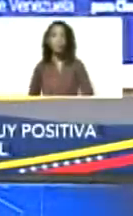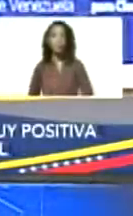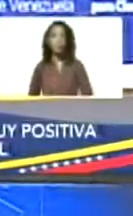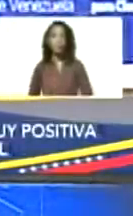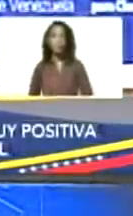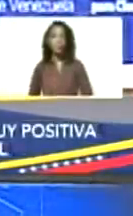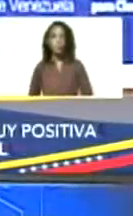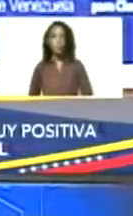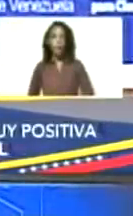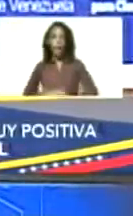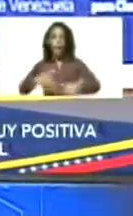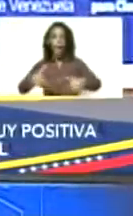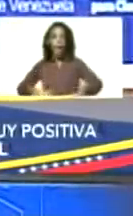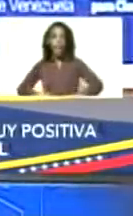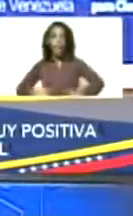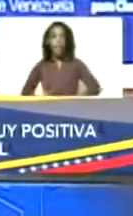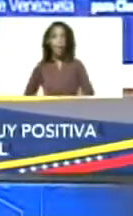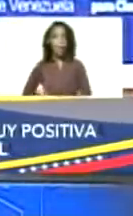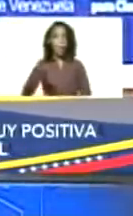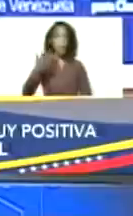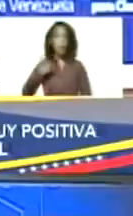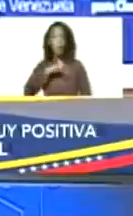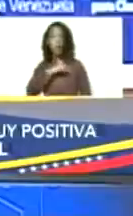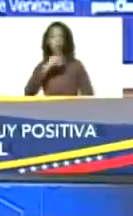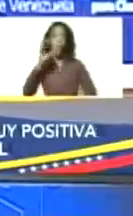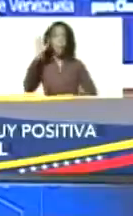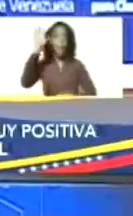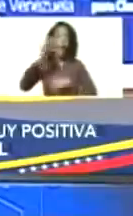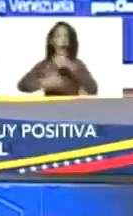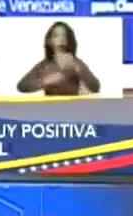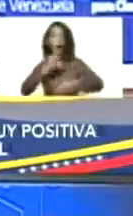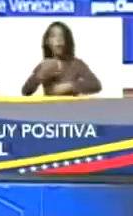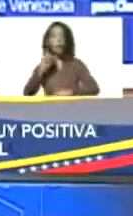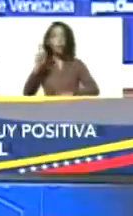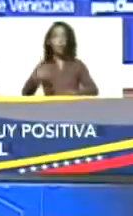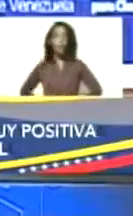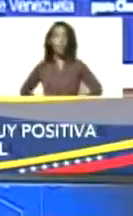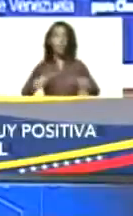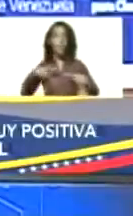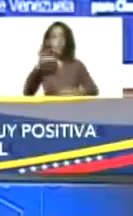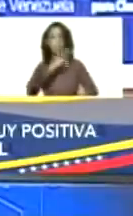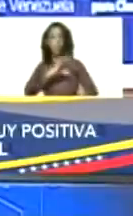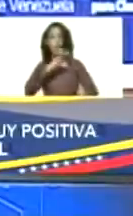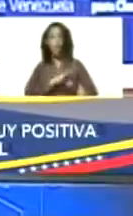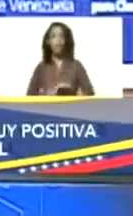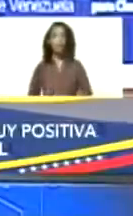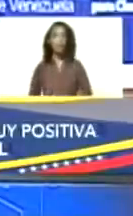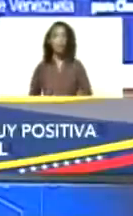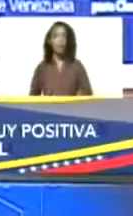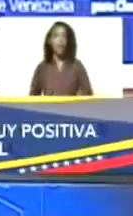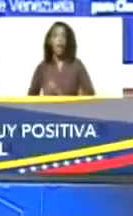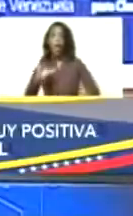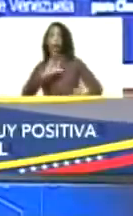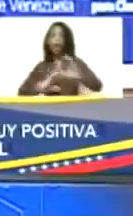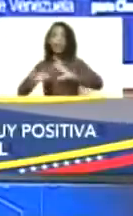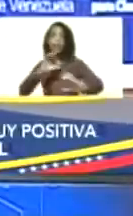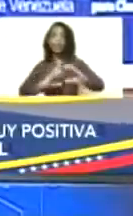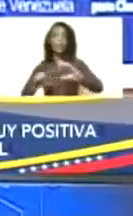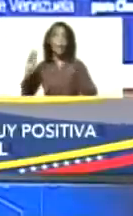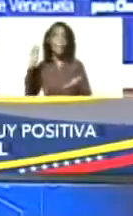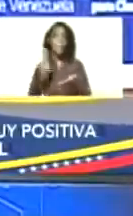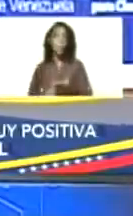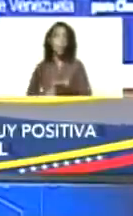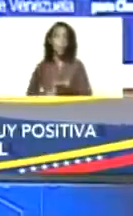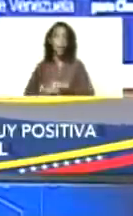en el esfuerzo titánico que nuestro país hace por su vida social. Las ciencias aplicadas a